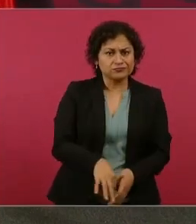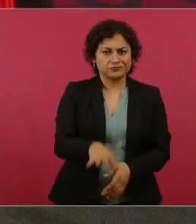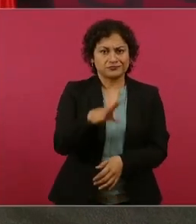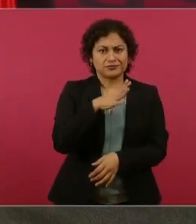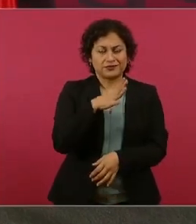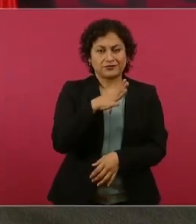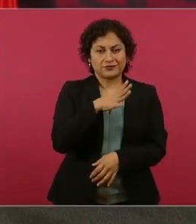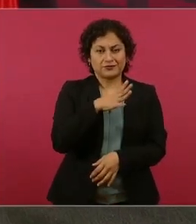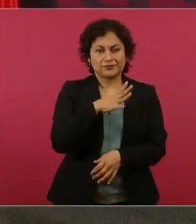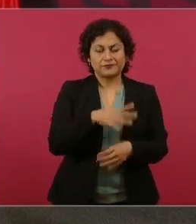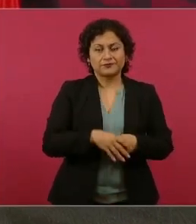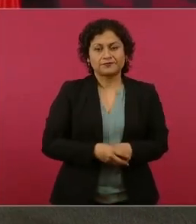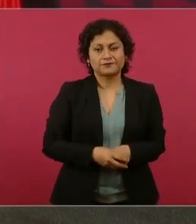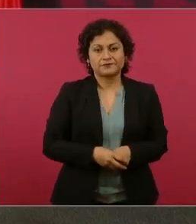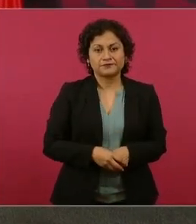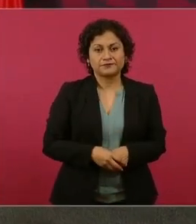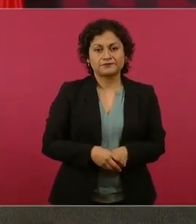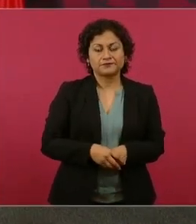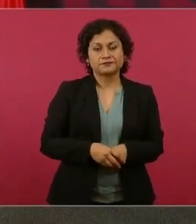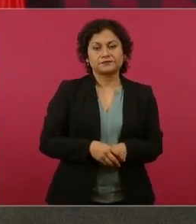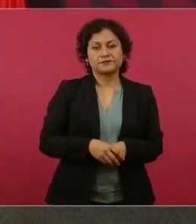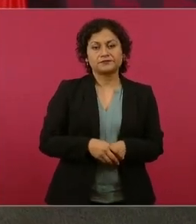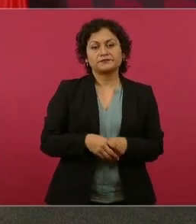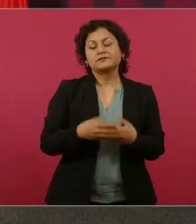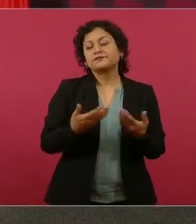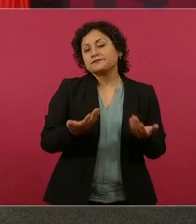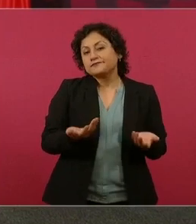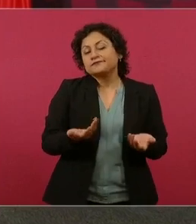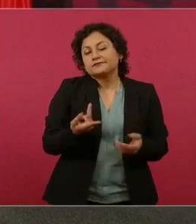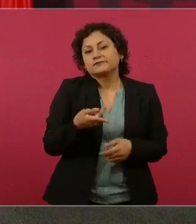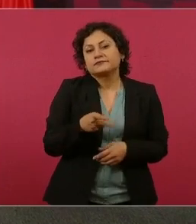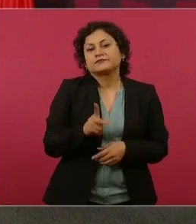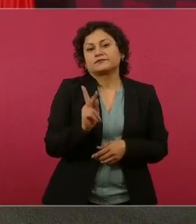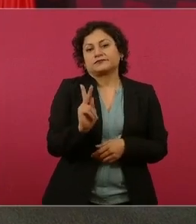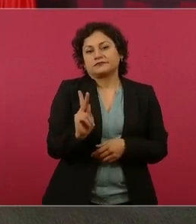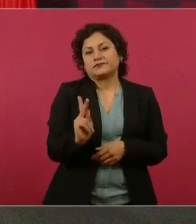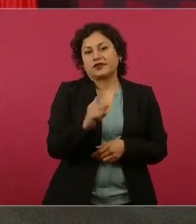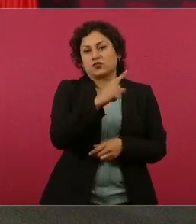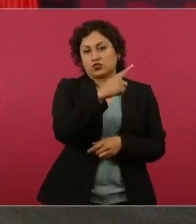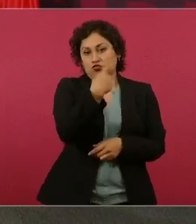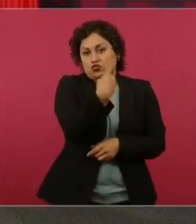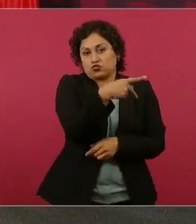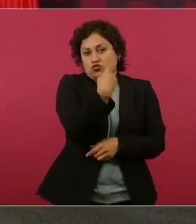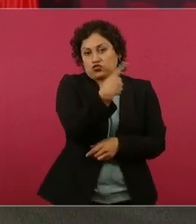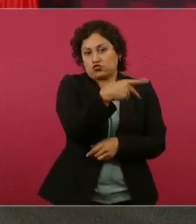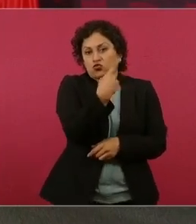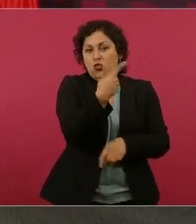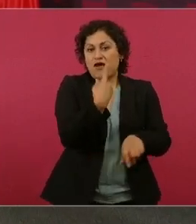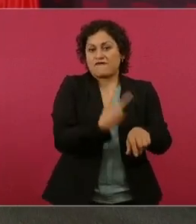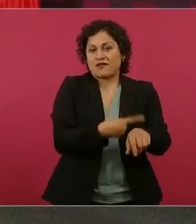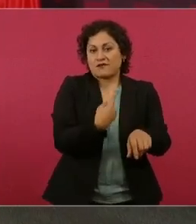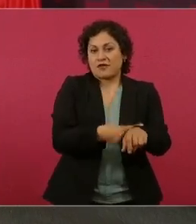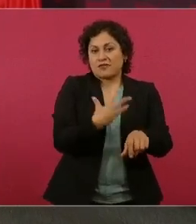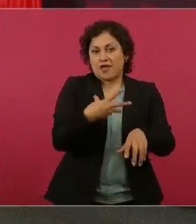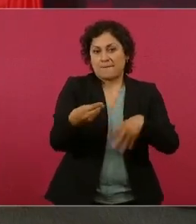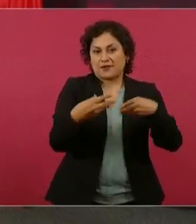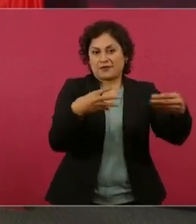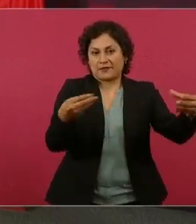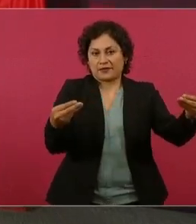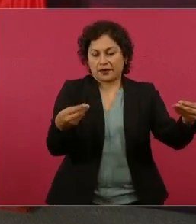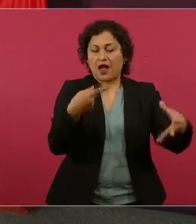que padece de otra pandemia, ya hablamos de la pandemia del